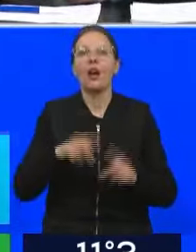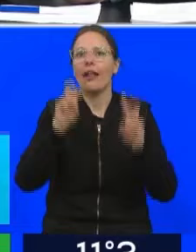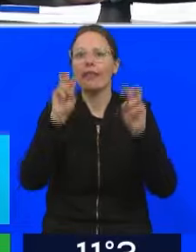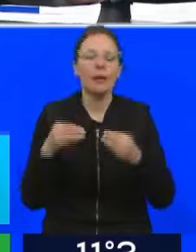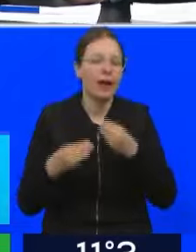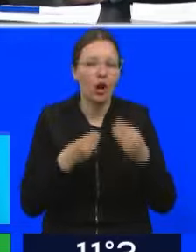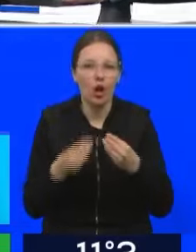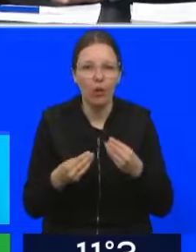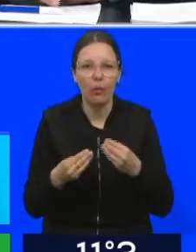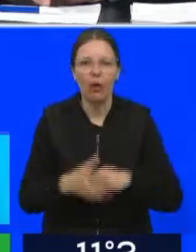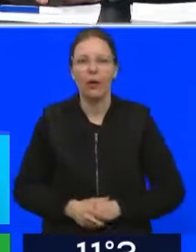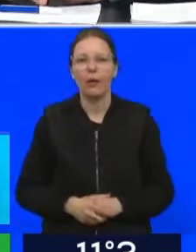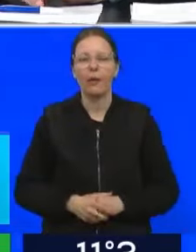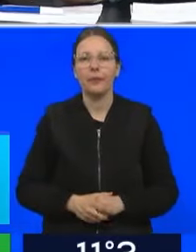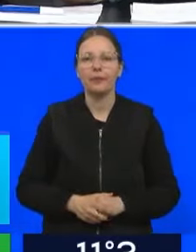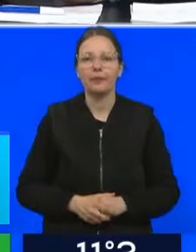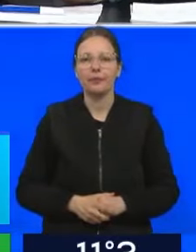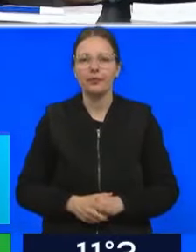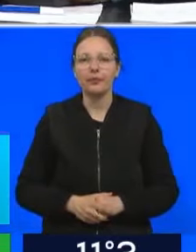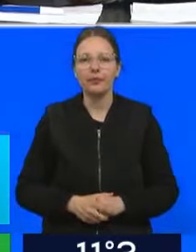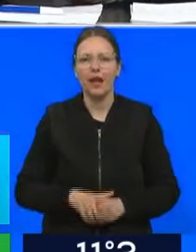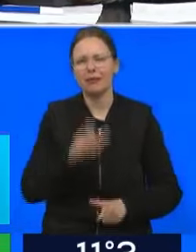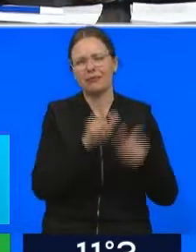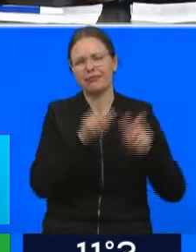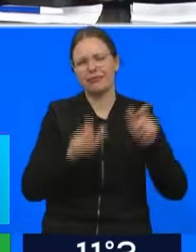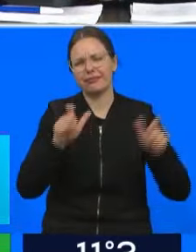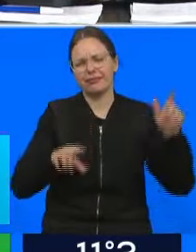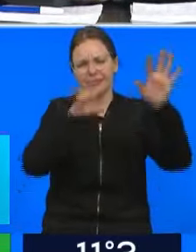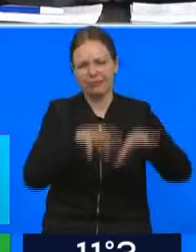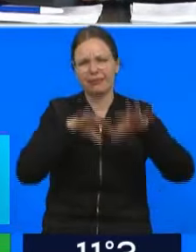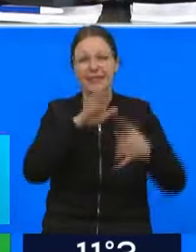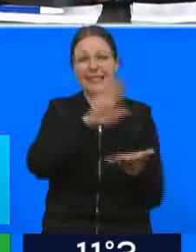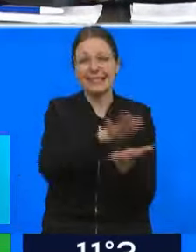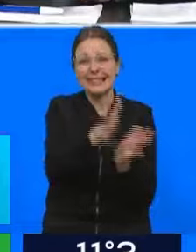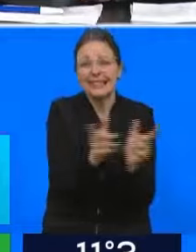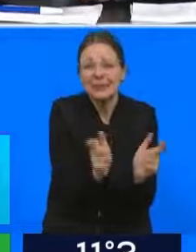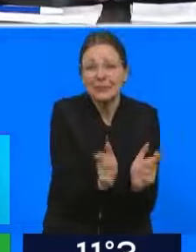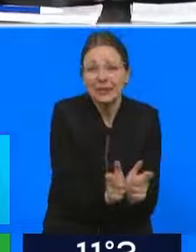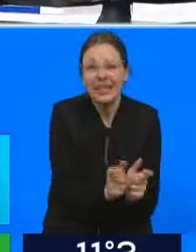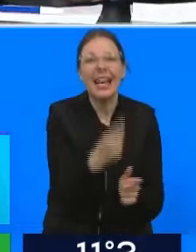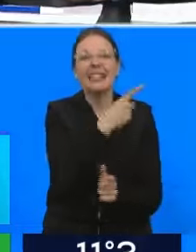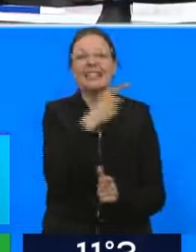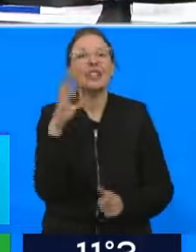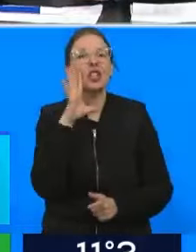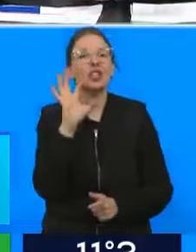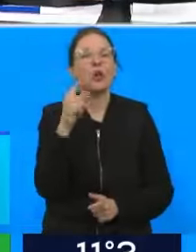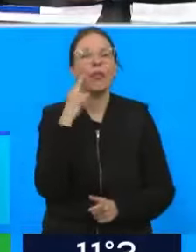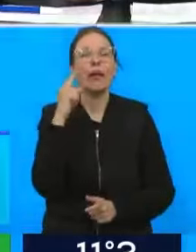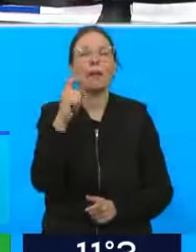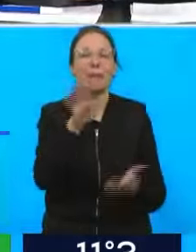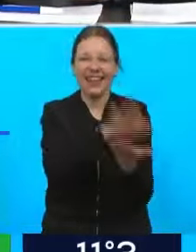las decenas y decenas de miles, esto hay que decirlo, de productores, todos chiquitos. Estamos hablando de 150 mil hectáreas, donde